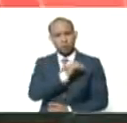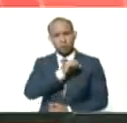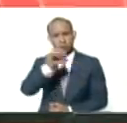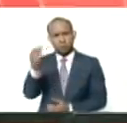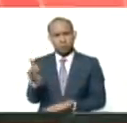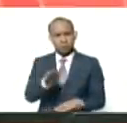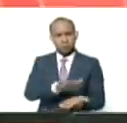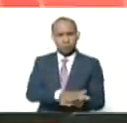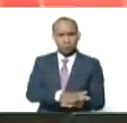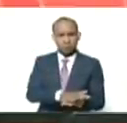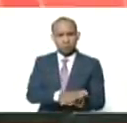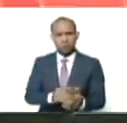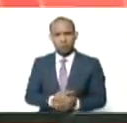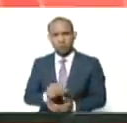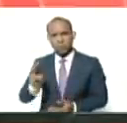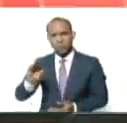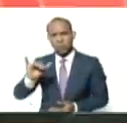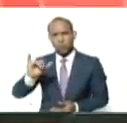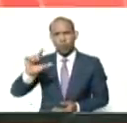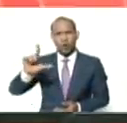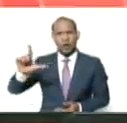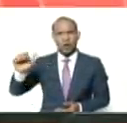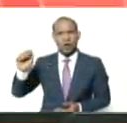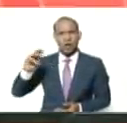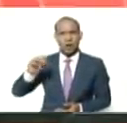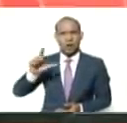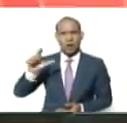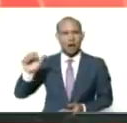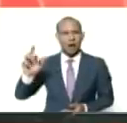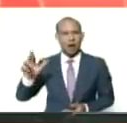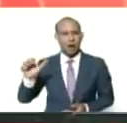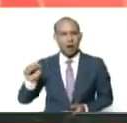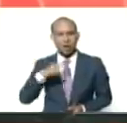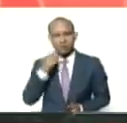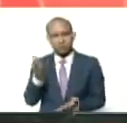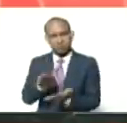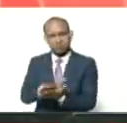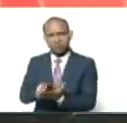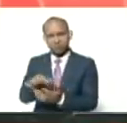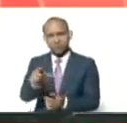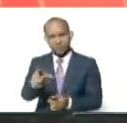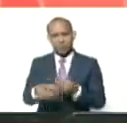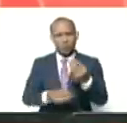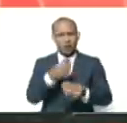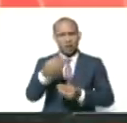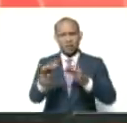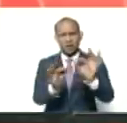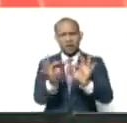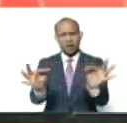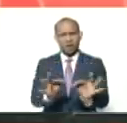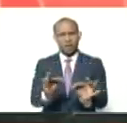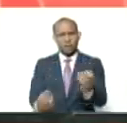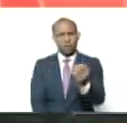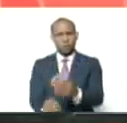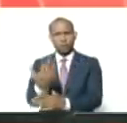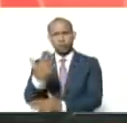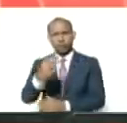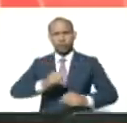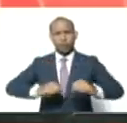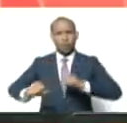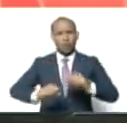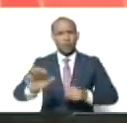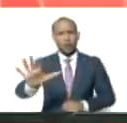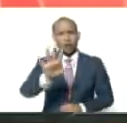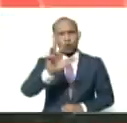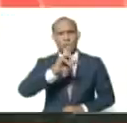descanse, William Lara, la metódica de abajo hacia arriba, que utilizamos en un momento dado, cuando fundamos el movimiento Quinta República, la